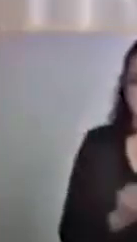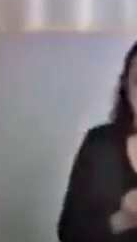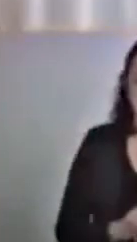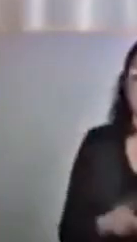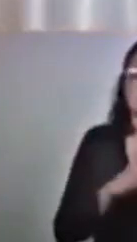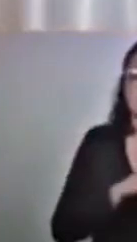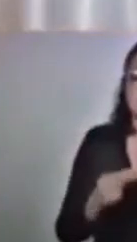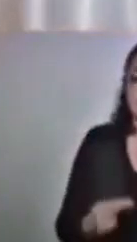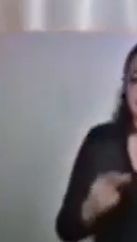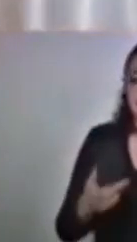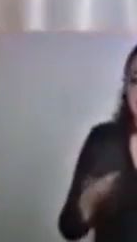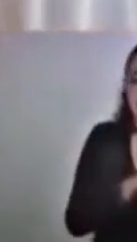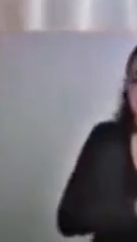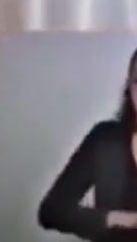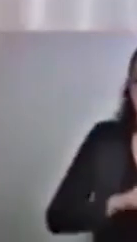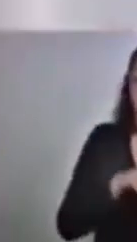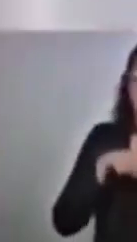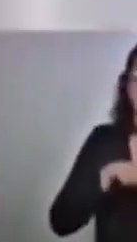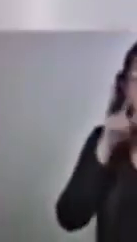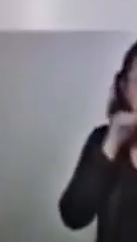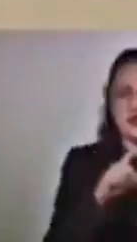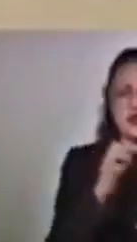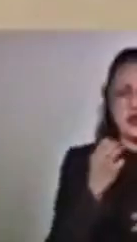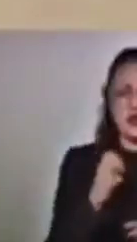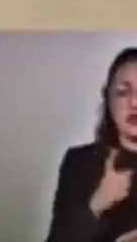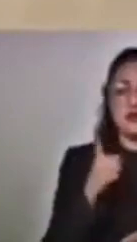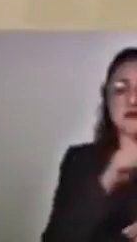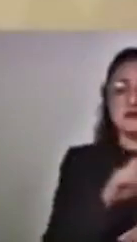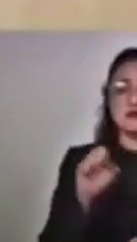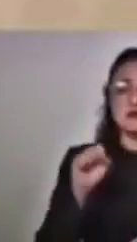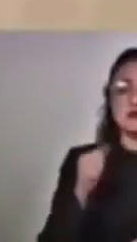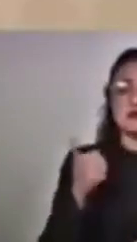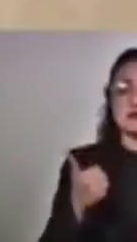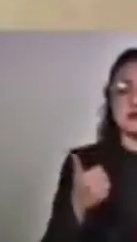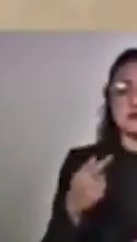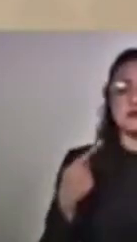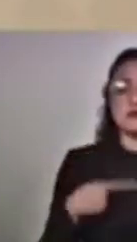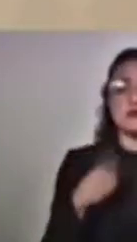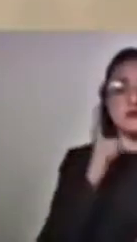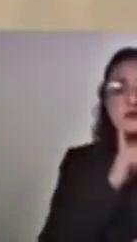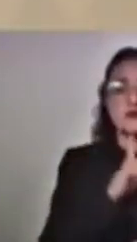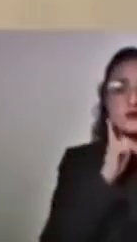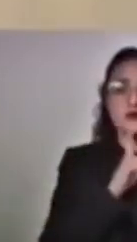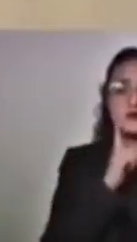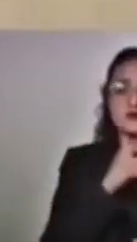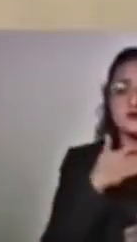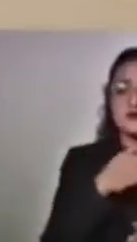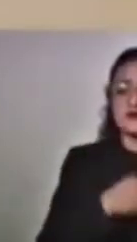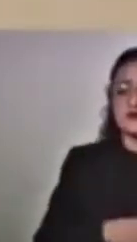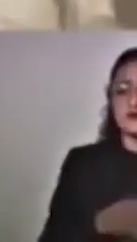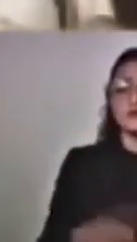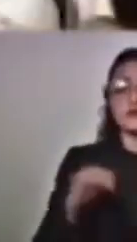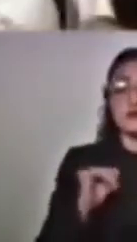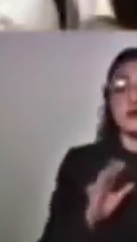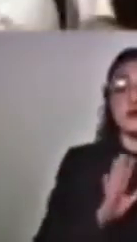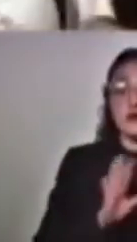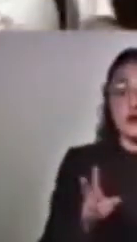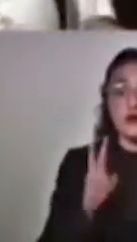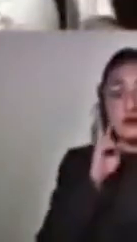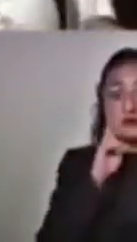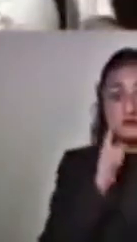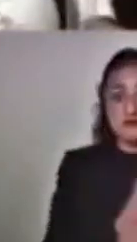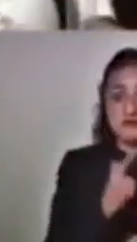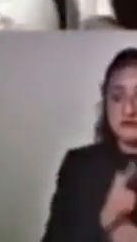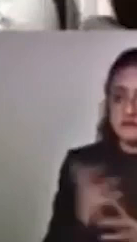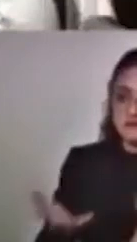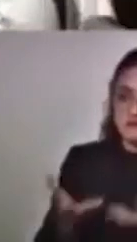reunión privada. Ni hoy ni mañana te contesto. 36 casos de mujeres. ¿Y sabes cuántas ya aparecieron?